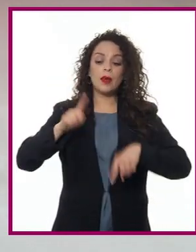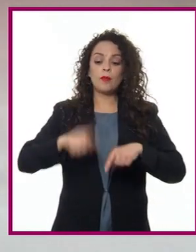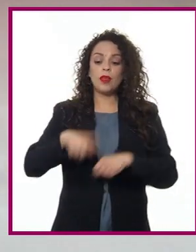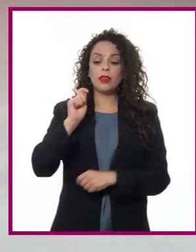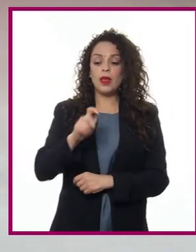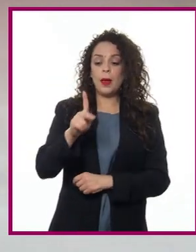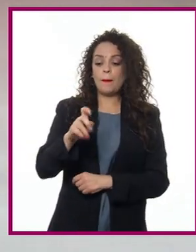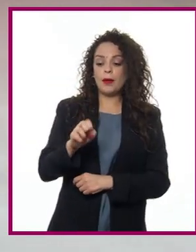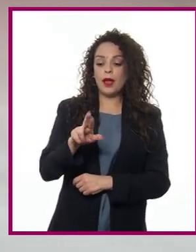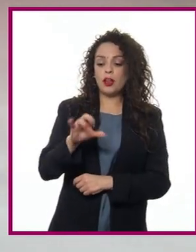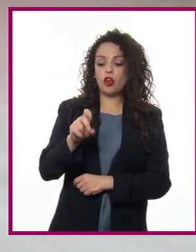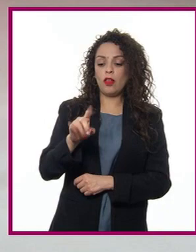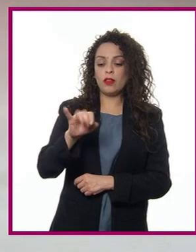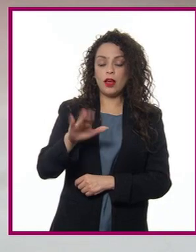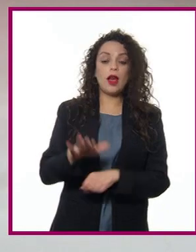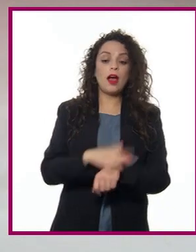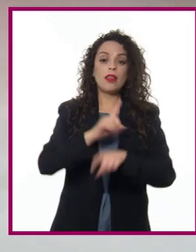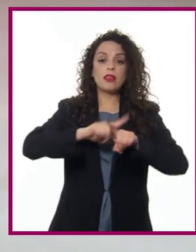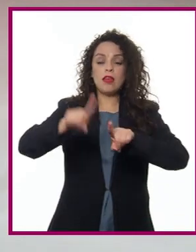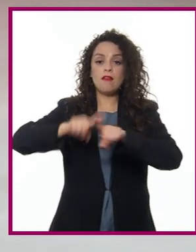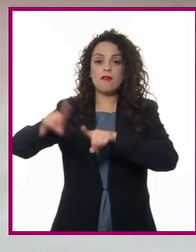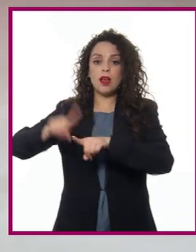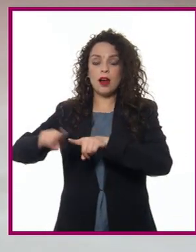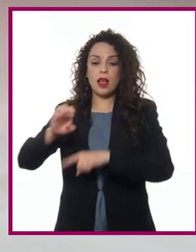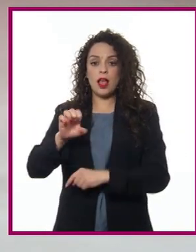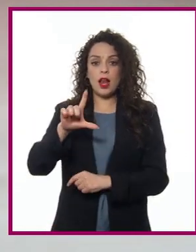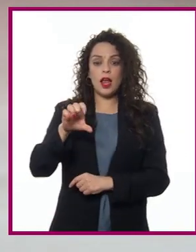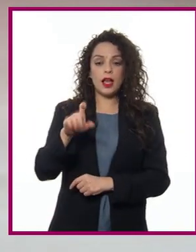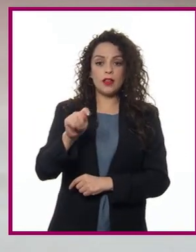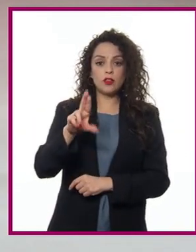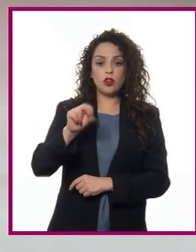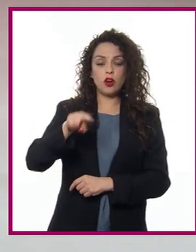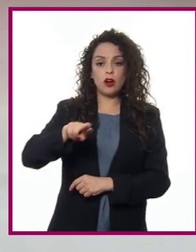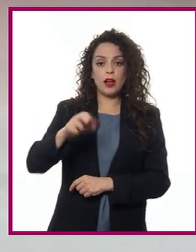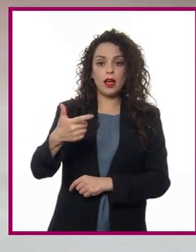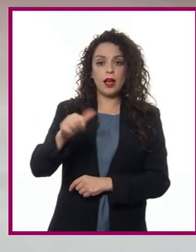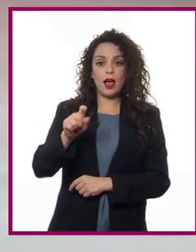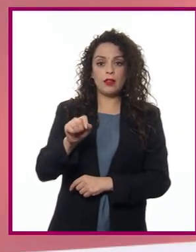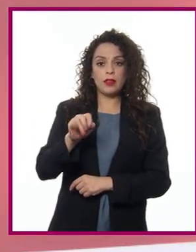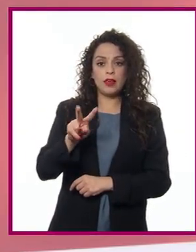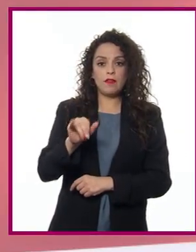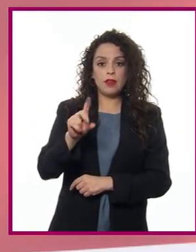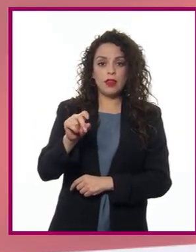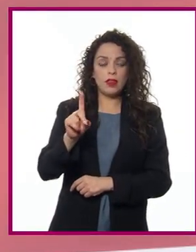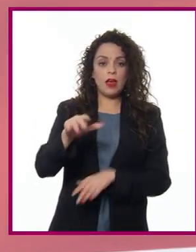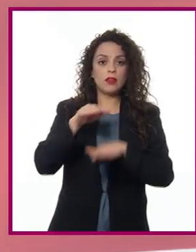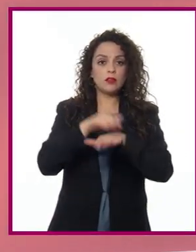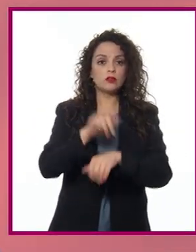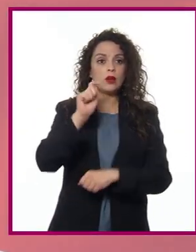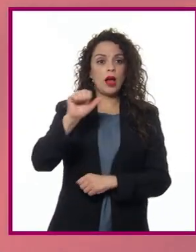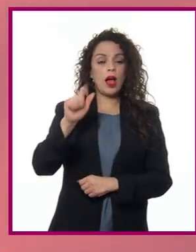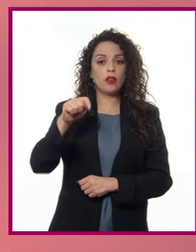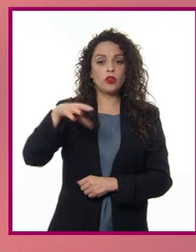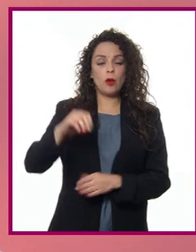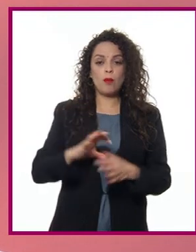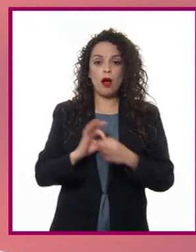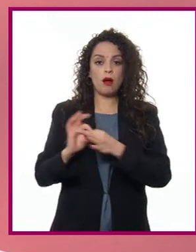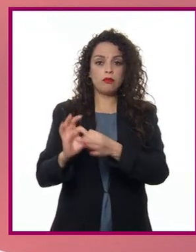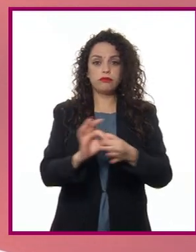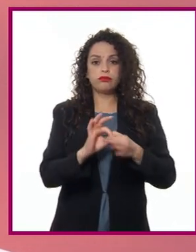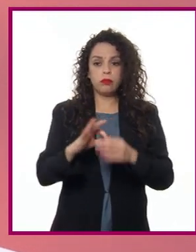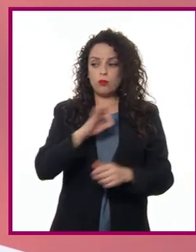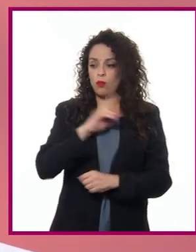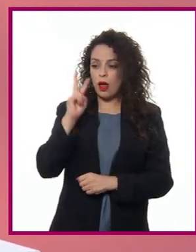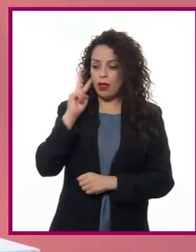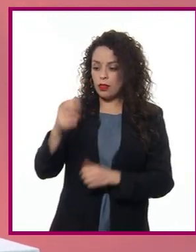periódica. Se puede predecir la diferencia de electronegatividad que existe entre los átomos enlazados observando la